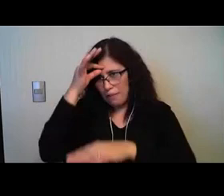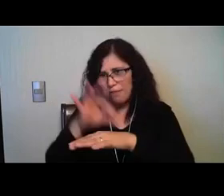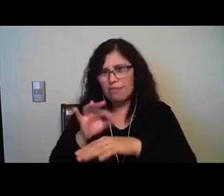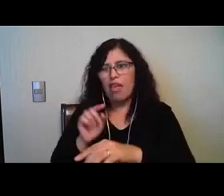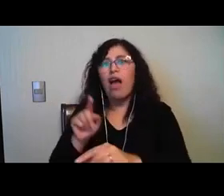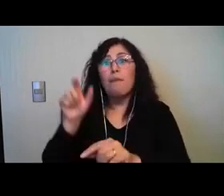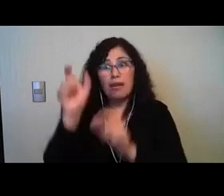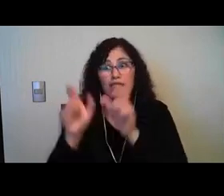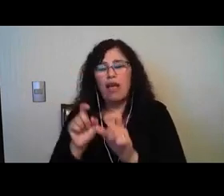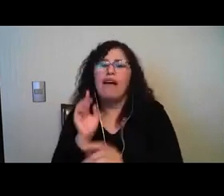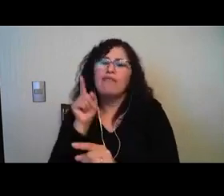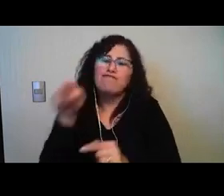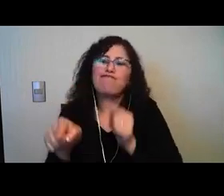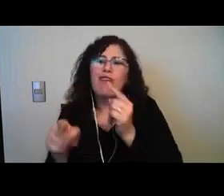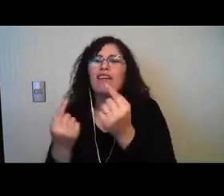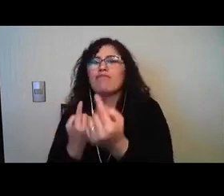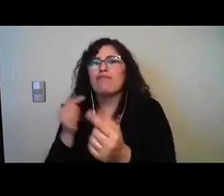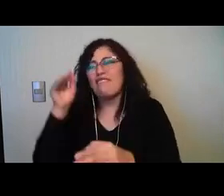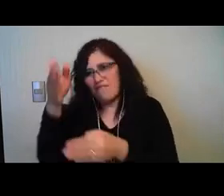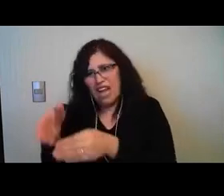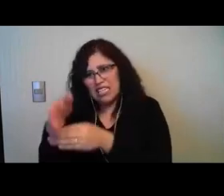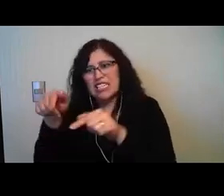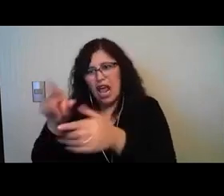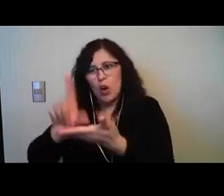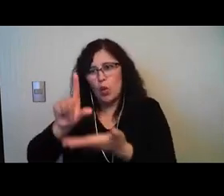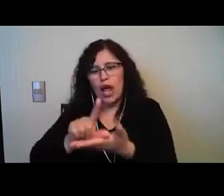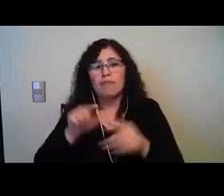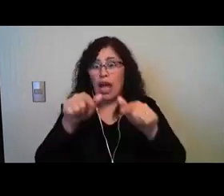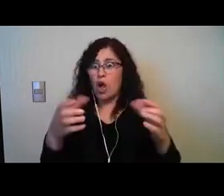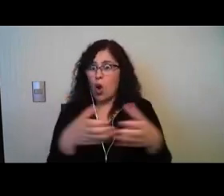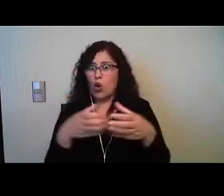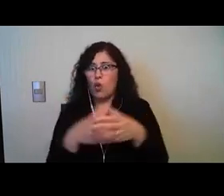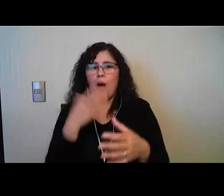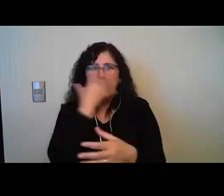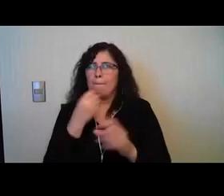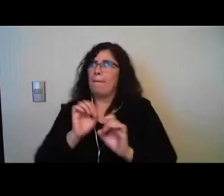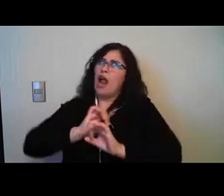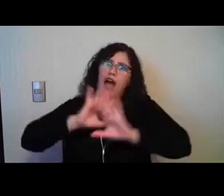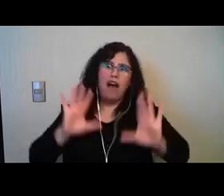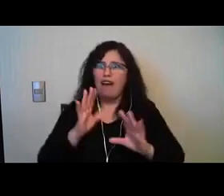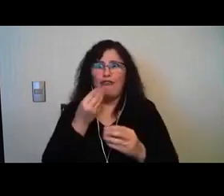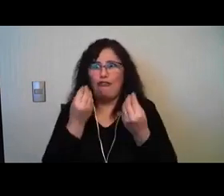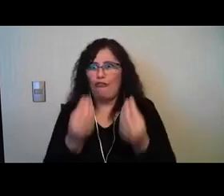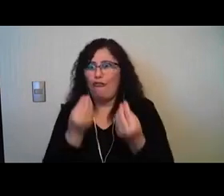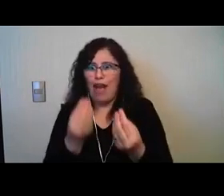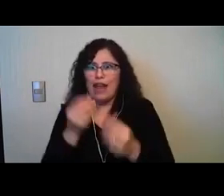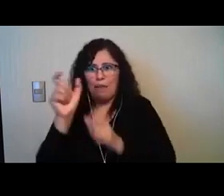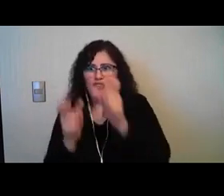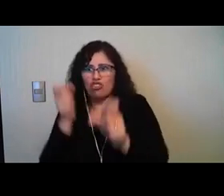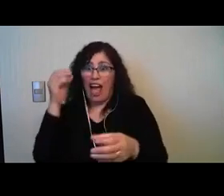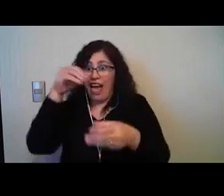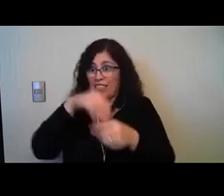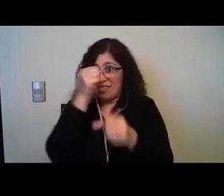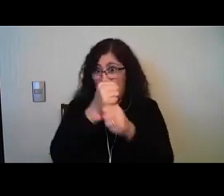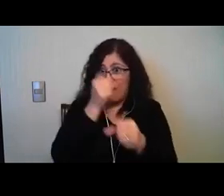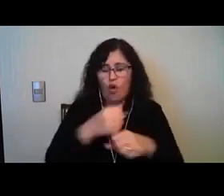particularmente Parkinson y Huntington, ¿ya? Y aquí hay un equipo fantástico, maravilloso de profesionales y personas que hacen un trabajo,